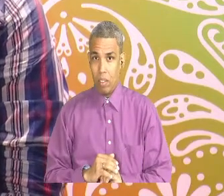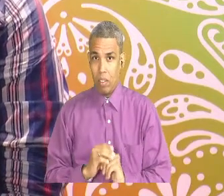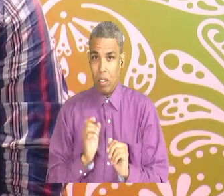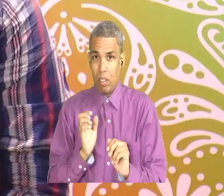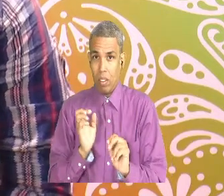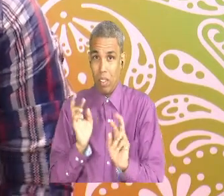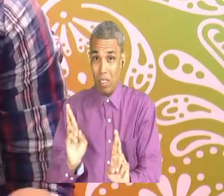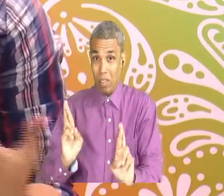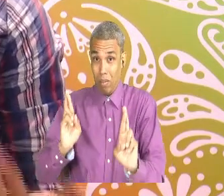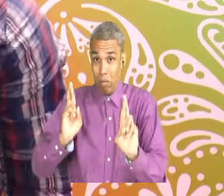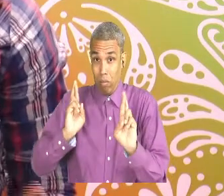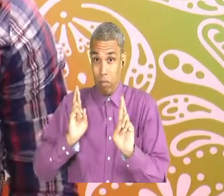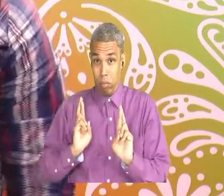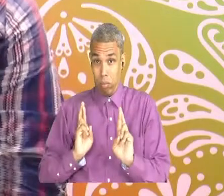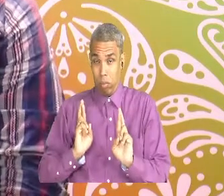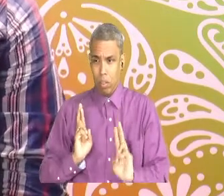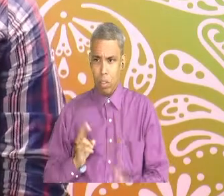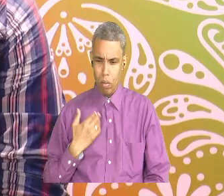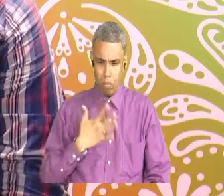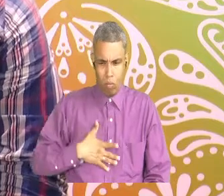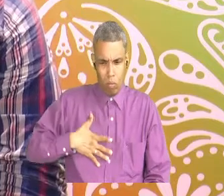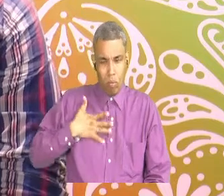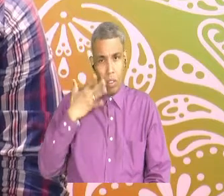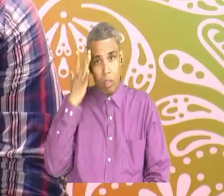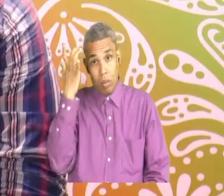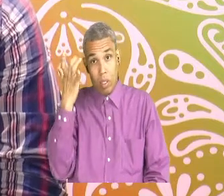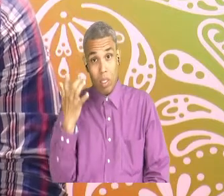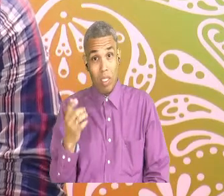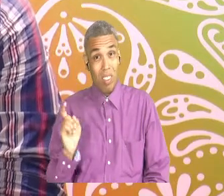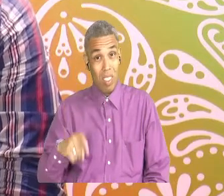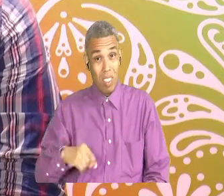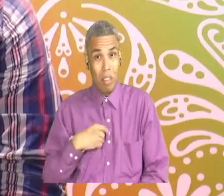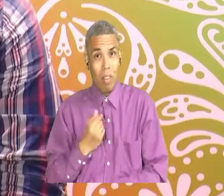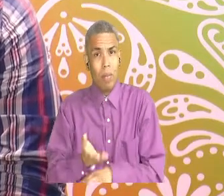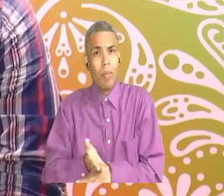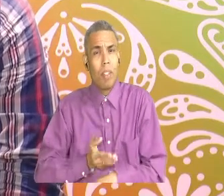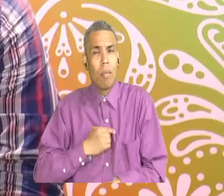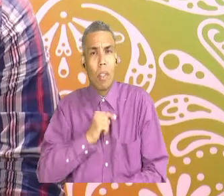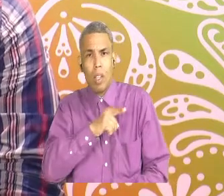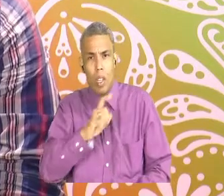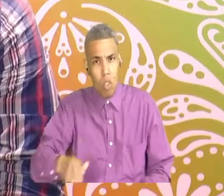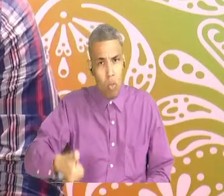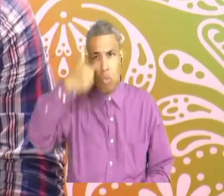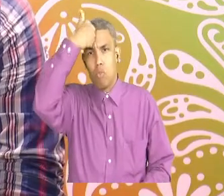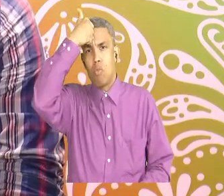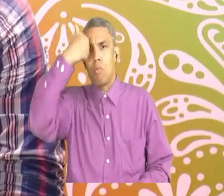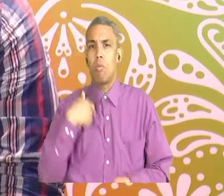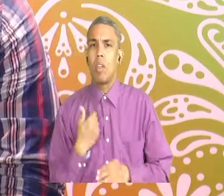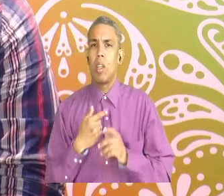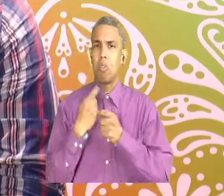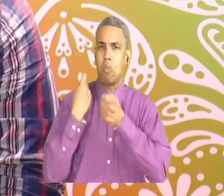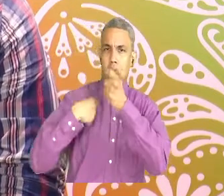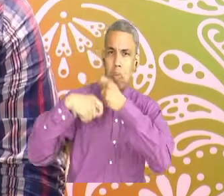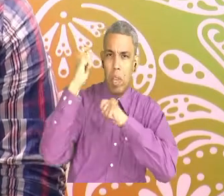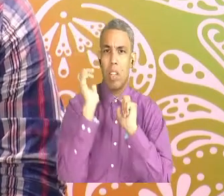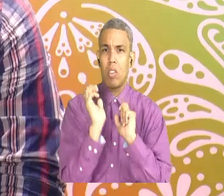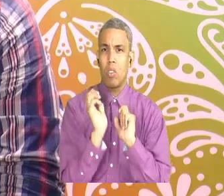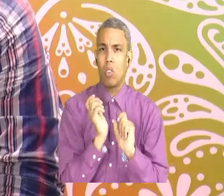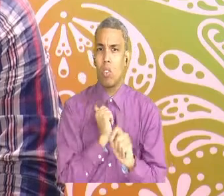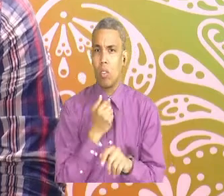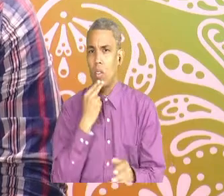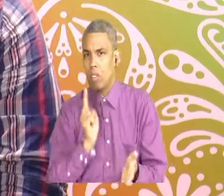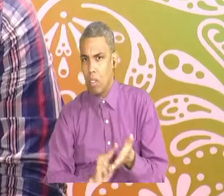encuentra satisfecho, también puede presentar una queja ante la Superintendencia de Industria y Comercio. Esa queja ante la Superintendencia es